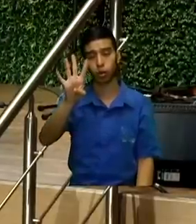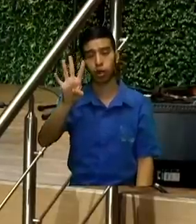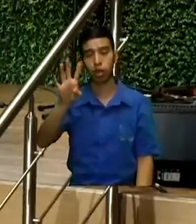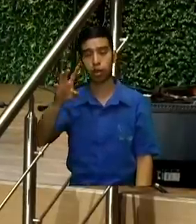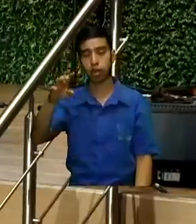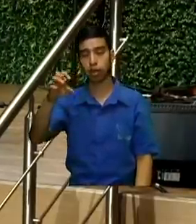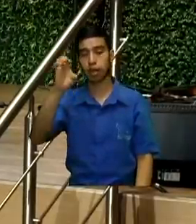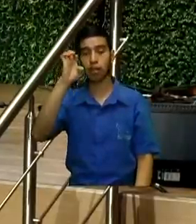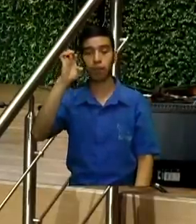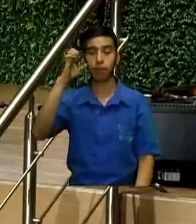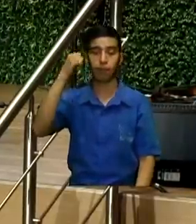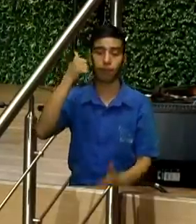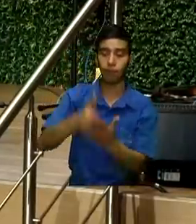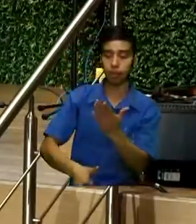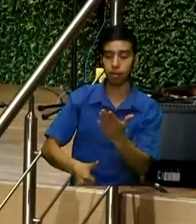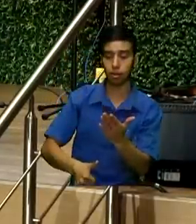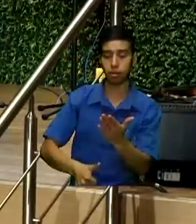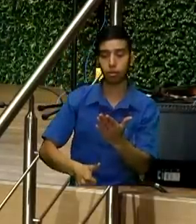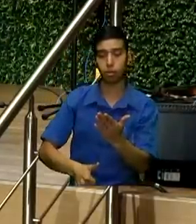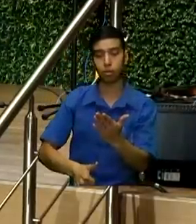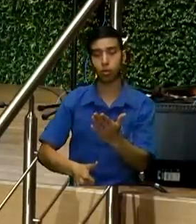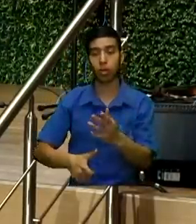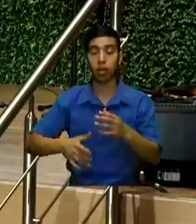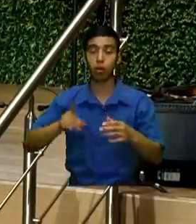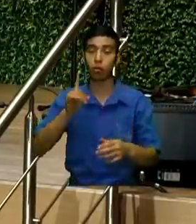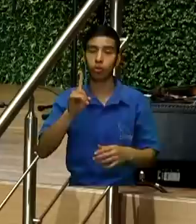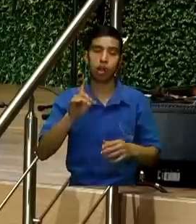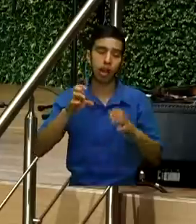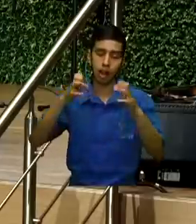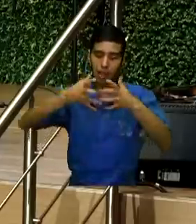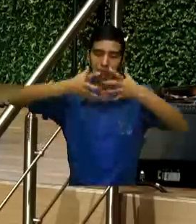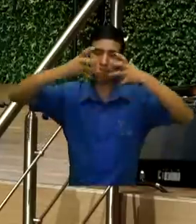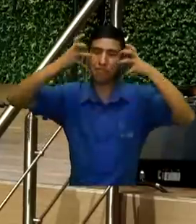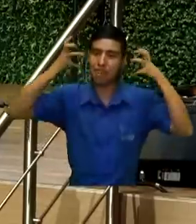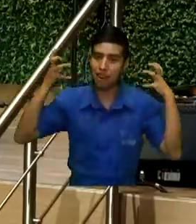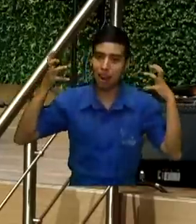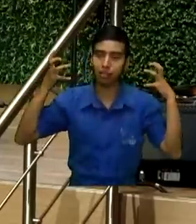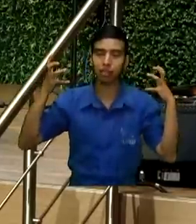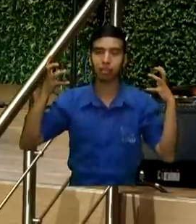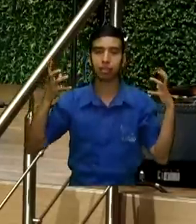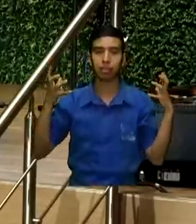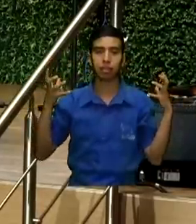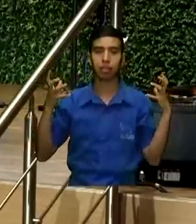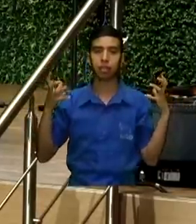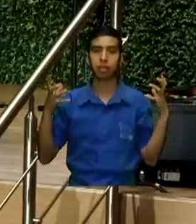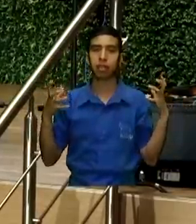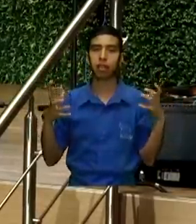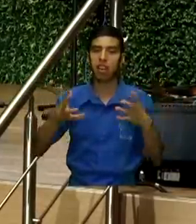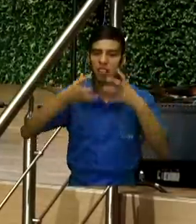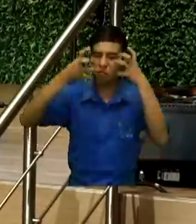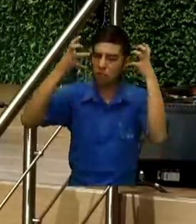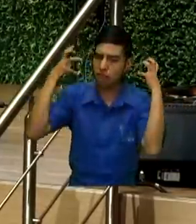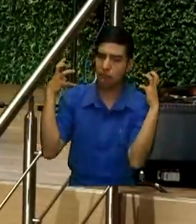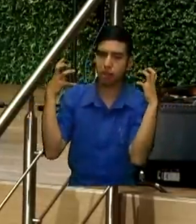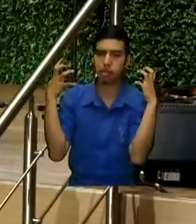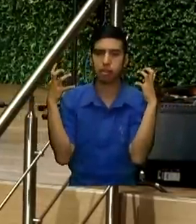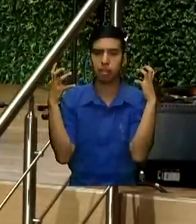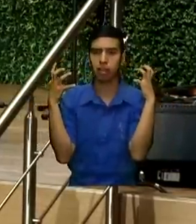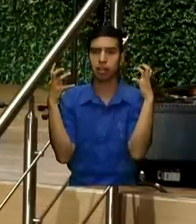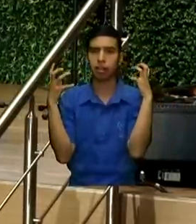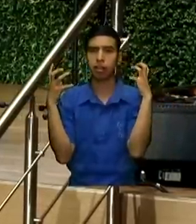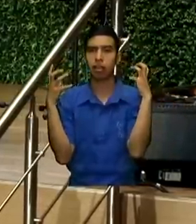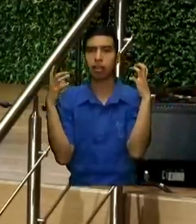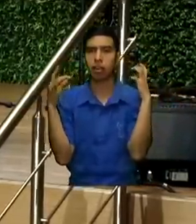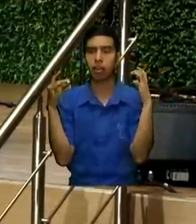fieras, las teriones, ¿eh? Los teriones, son 5. Pero esas son externas. Esas